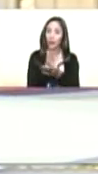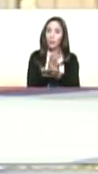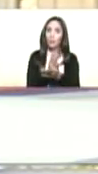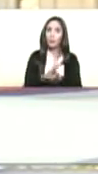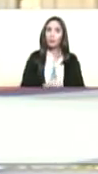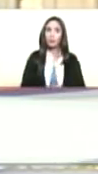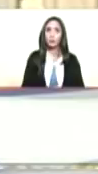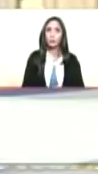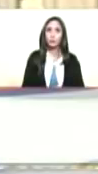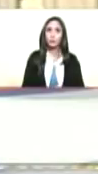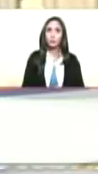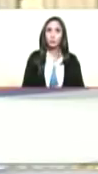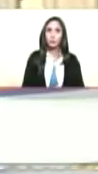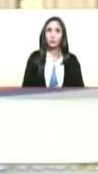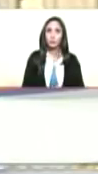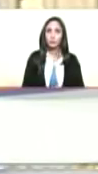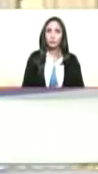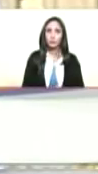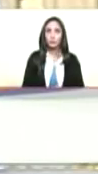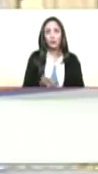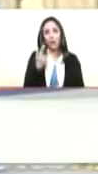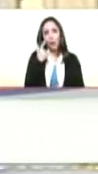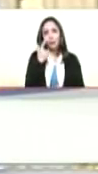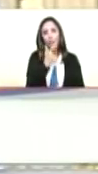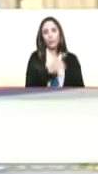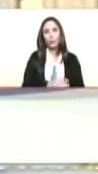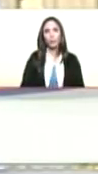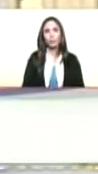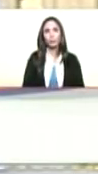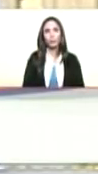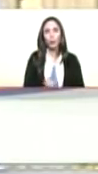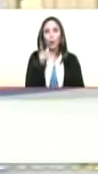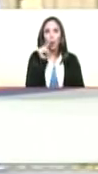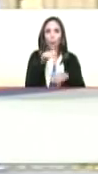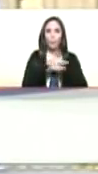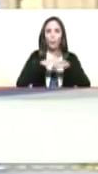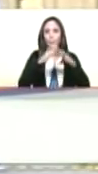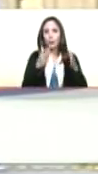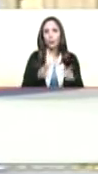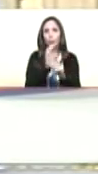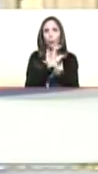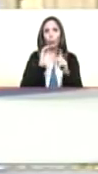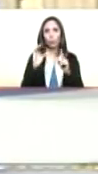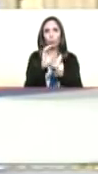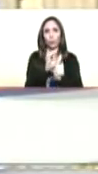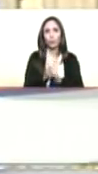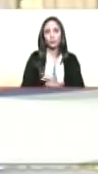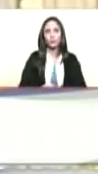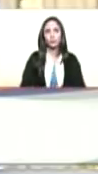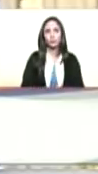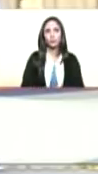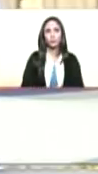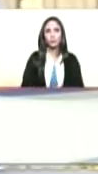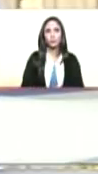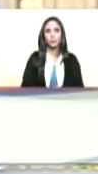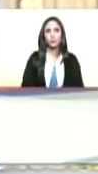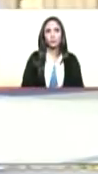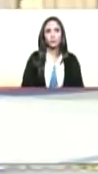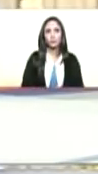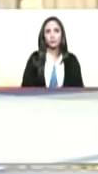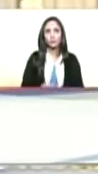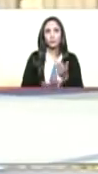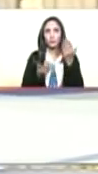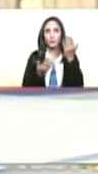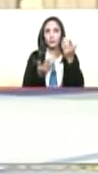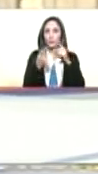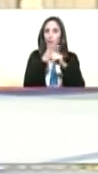Villegas Polhat, ministro de Cultura, camarada de Cantos y Labores. Carolina Sestari, jefa de